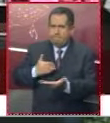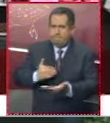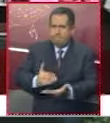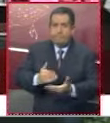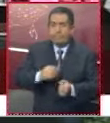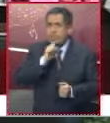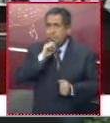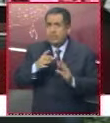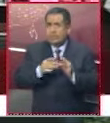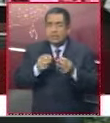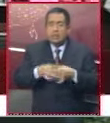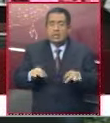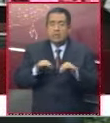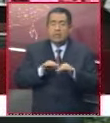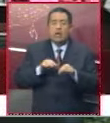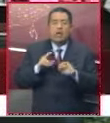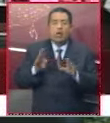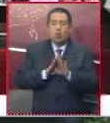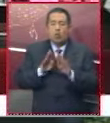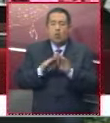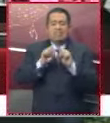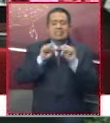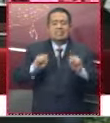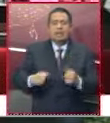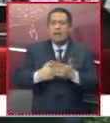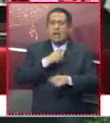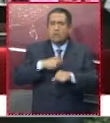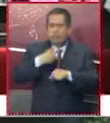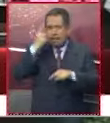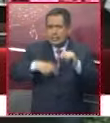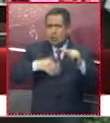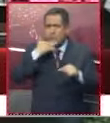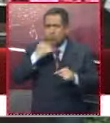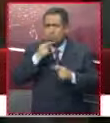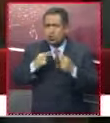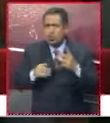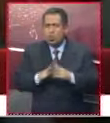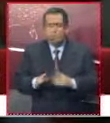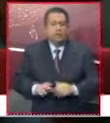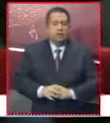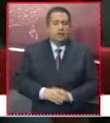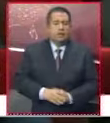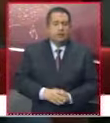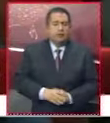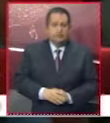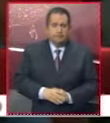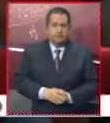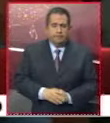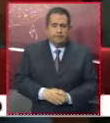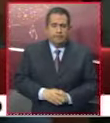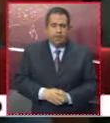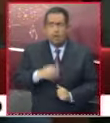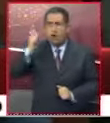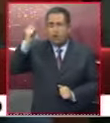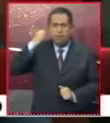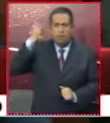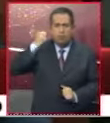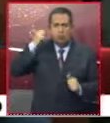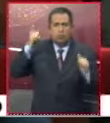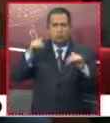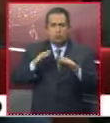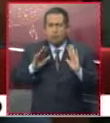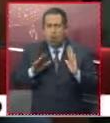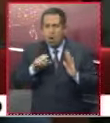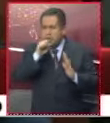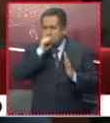detalles que debe tener el nuevo Sistema Nacional Anticorrupción. Ya no organicemos más foros, hay que ver la agenda de